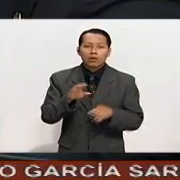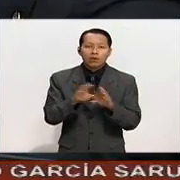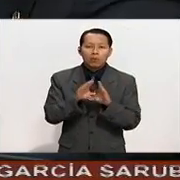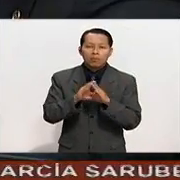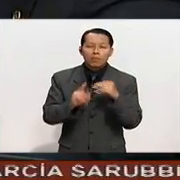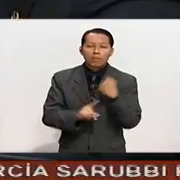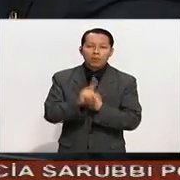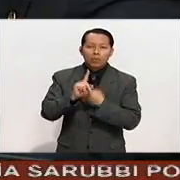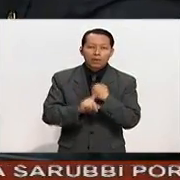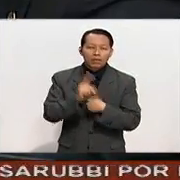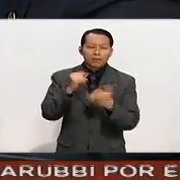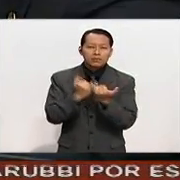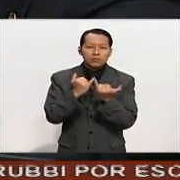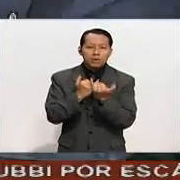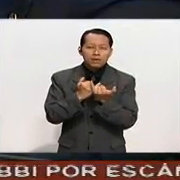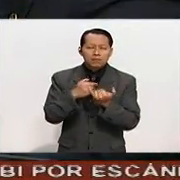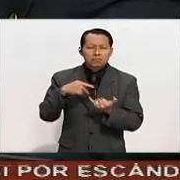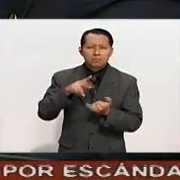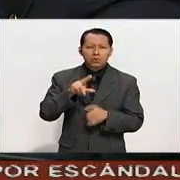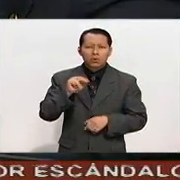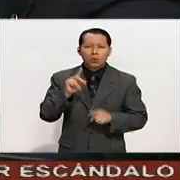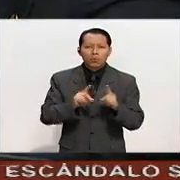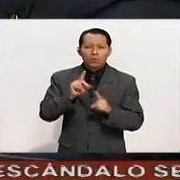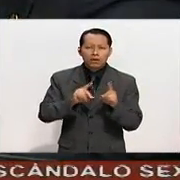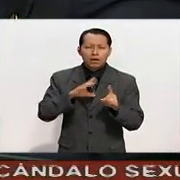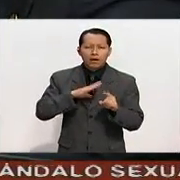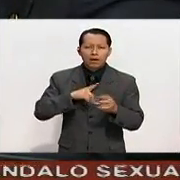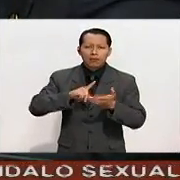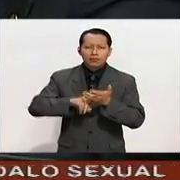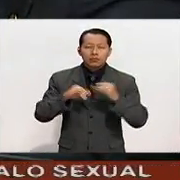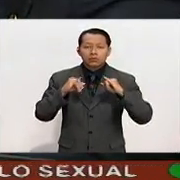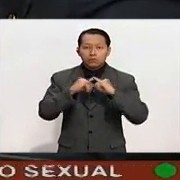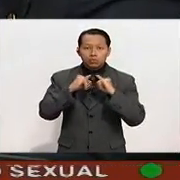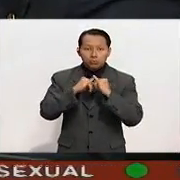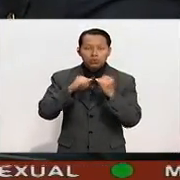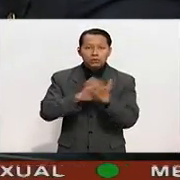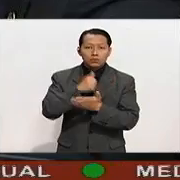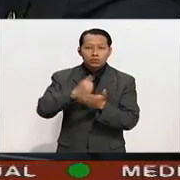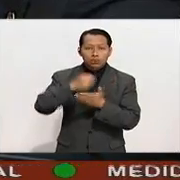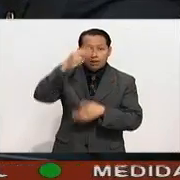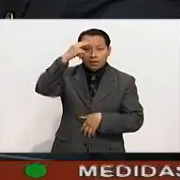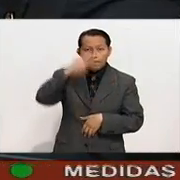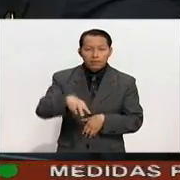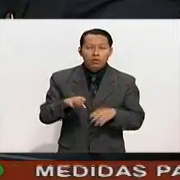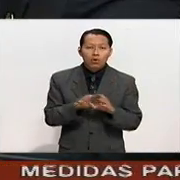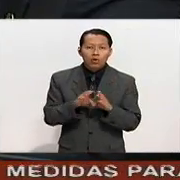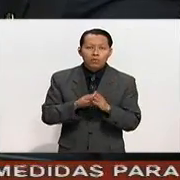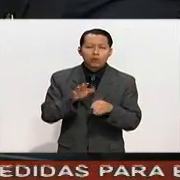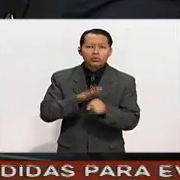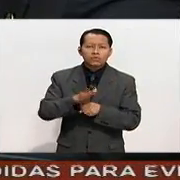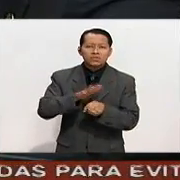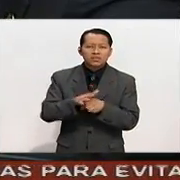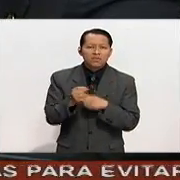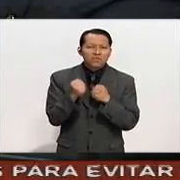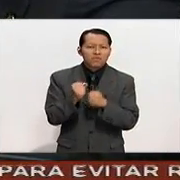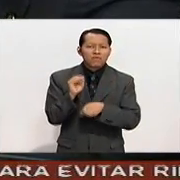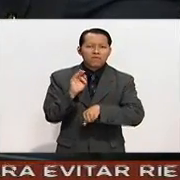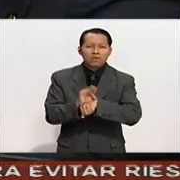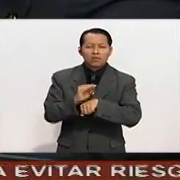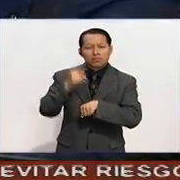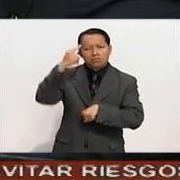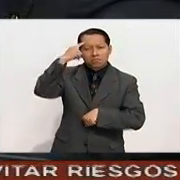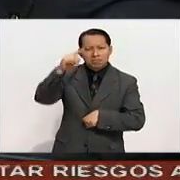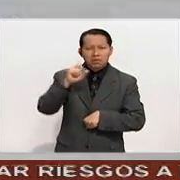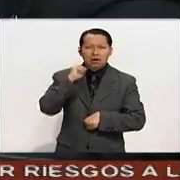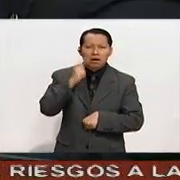problemas, pero tampoco tengo duda de que las instituciones que tiene la Ciudad de México son lo suficientemente fuertes como para superar